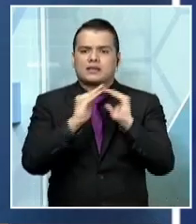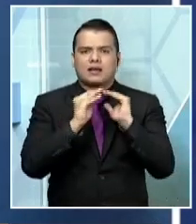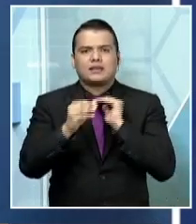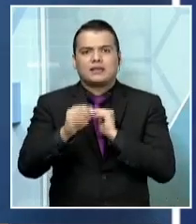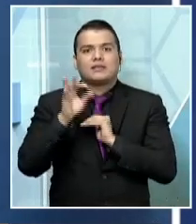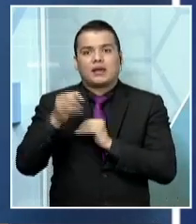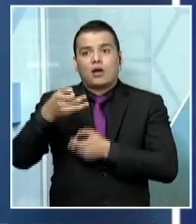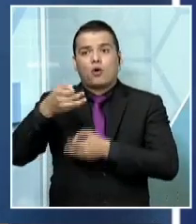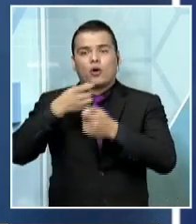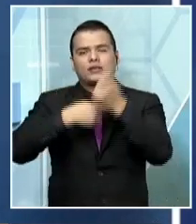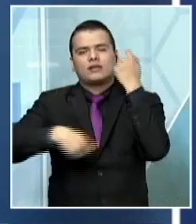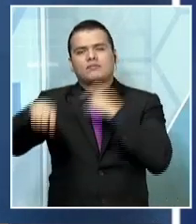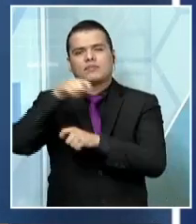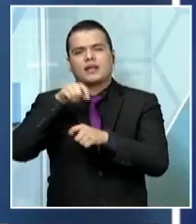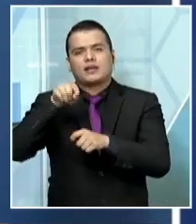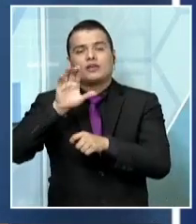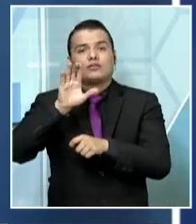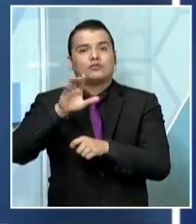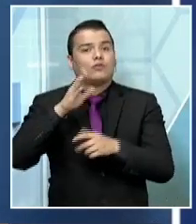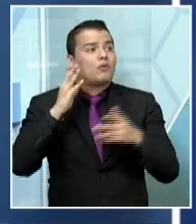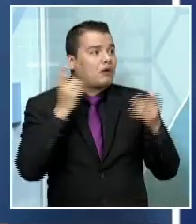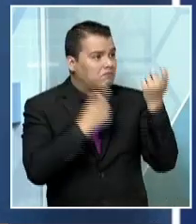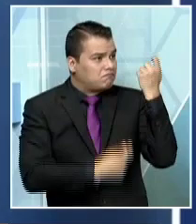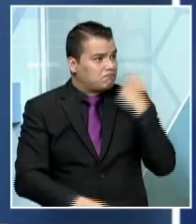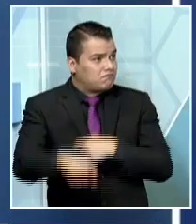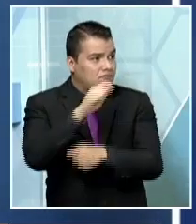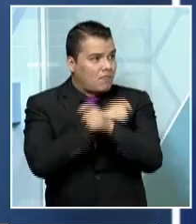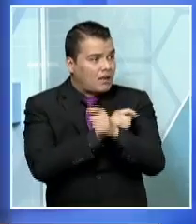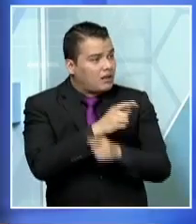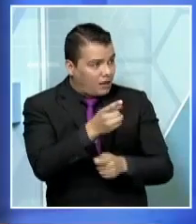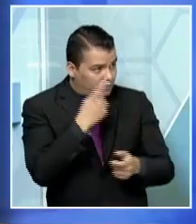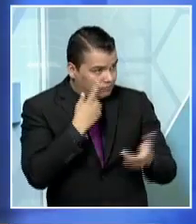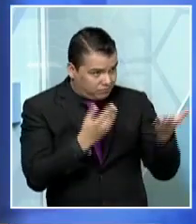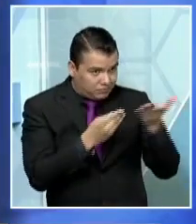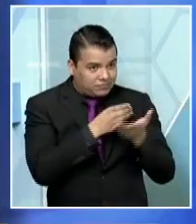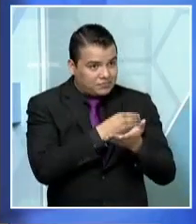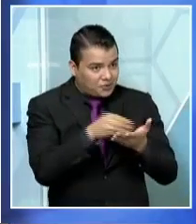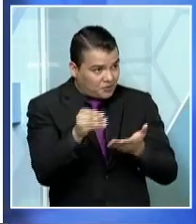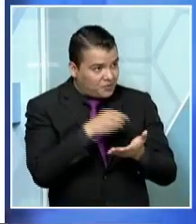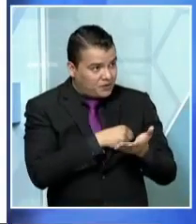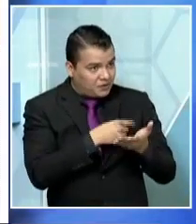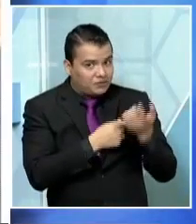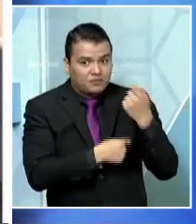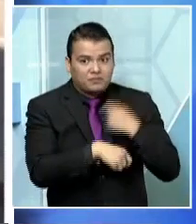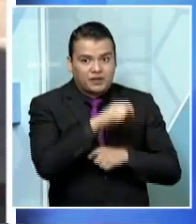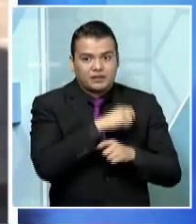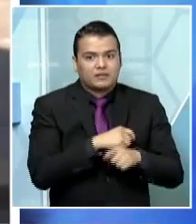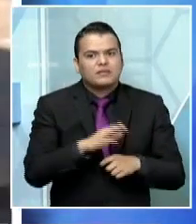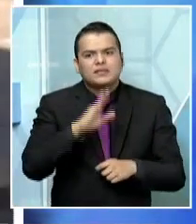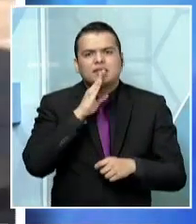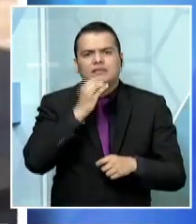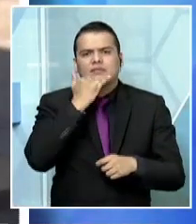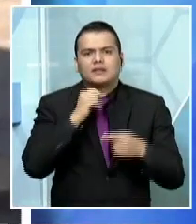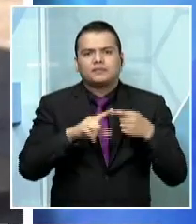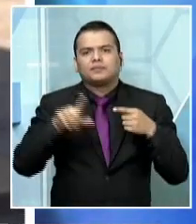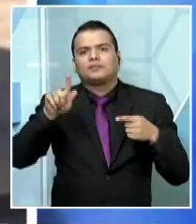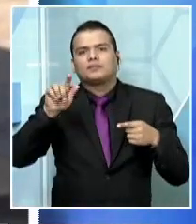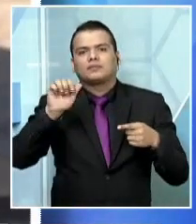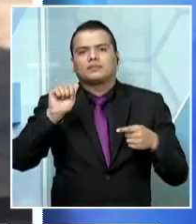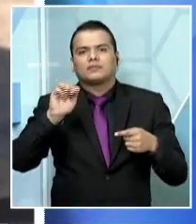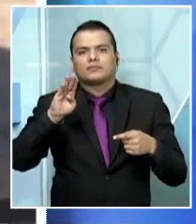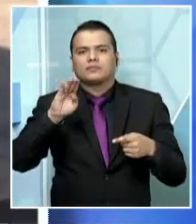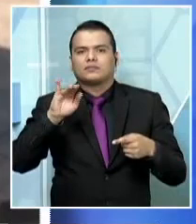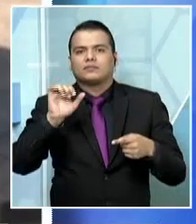siendo rematados en los diferentes juzgados civiles de la ciudad de Cali. Los detenidos son Fabián Andrés Gámez Daza, quien